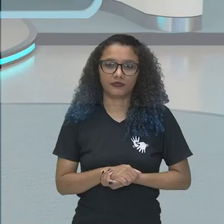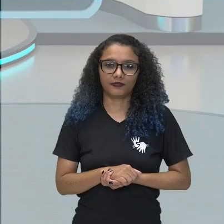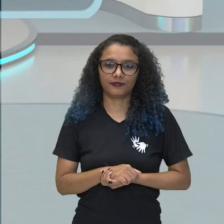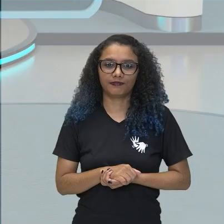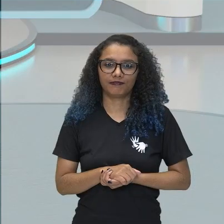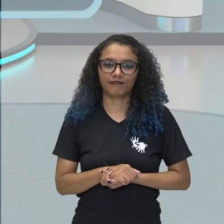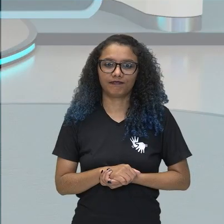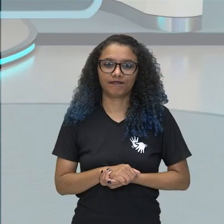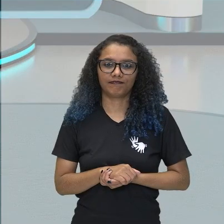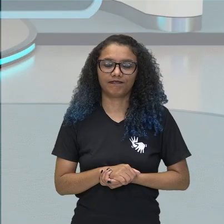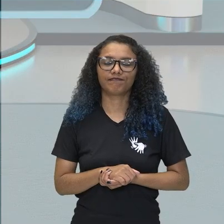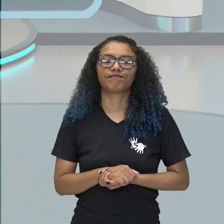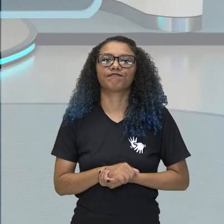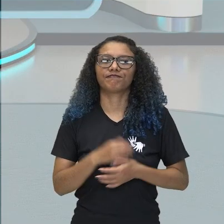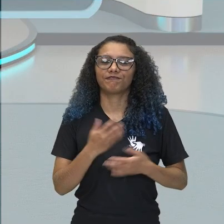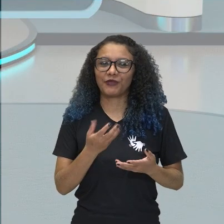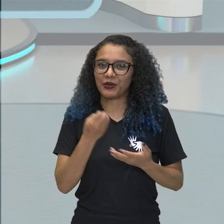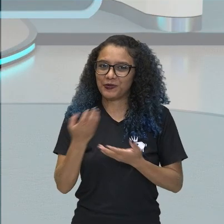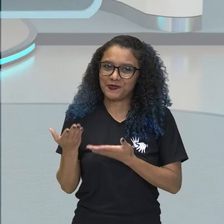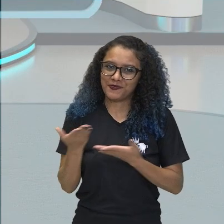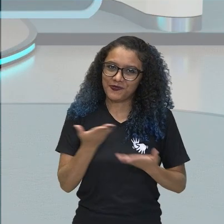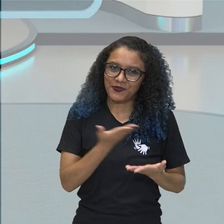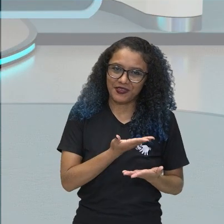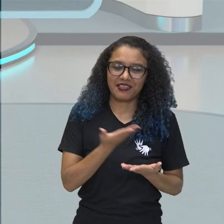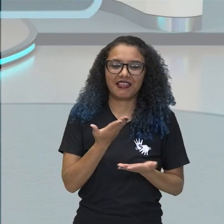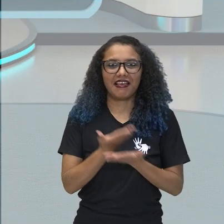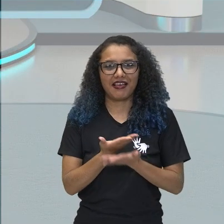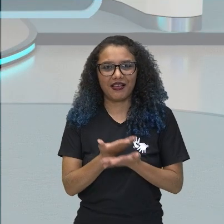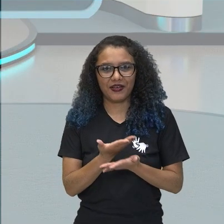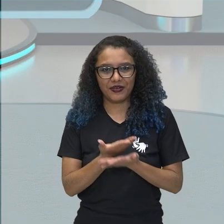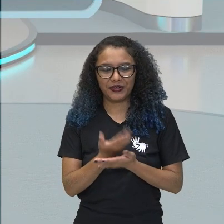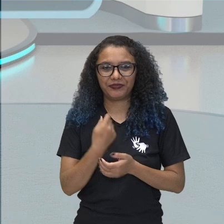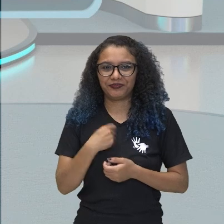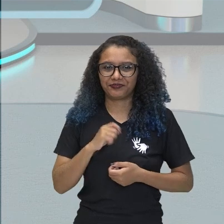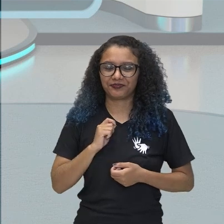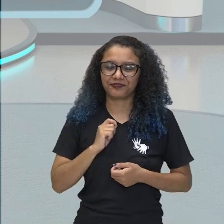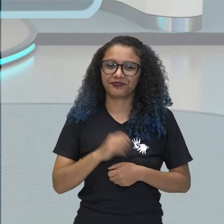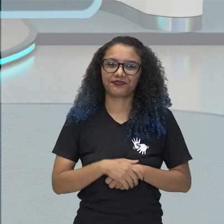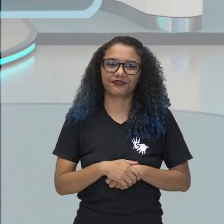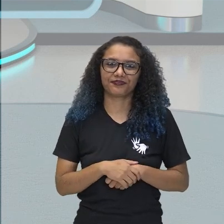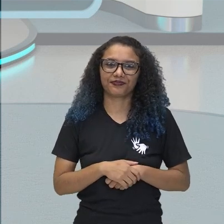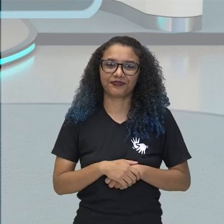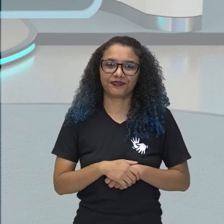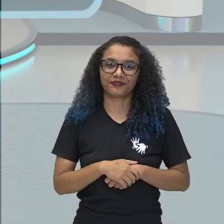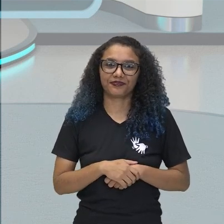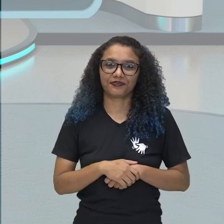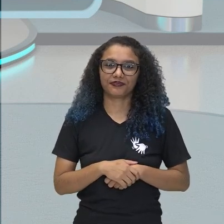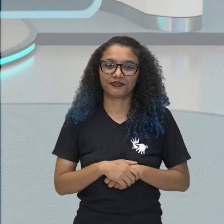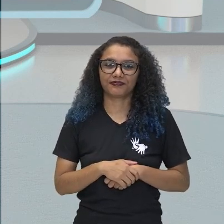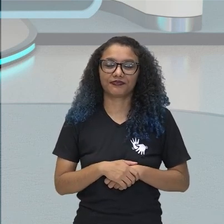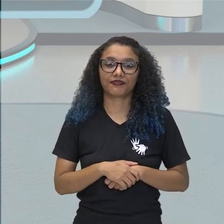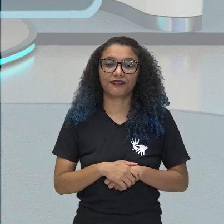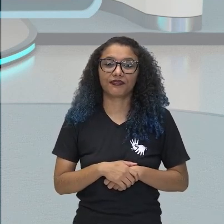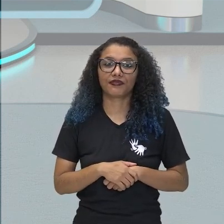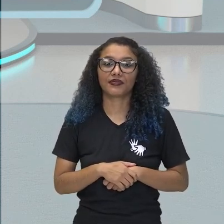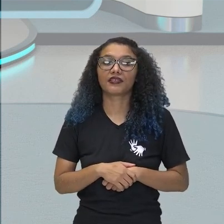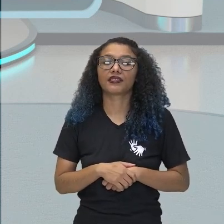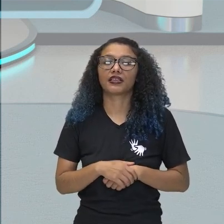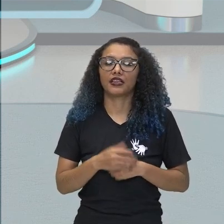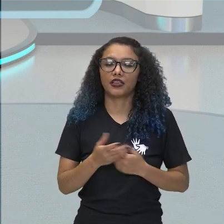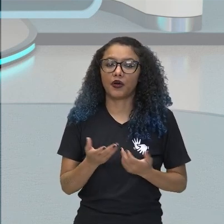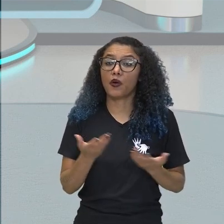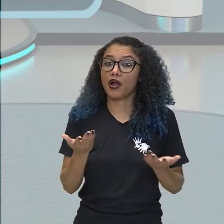Hola alumnos, bienvenidos a nuestra clase de lengua española. Ahora empezando más un